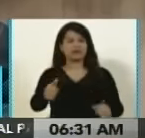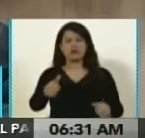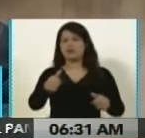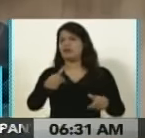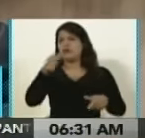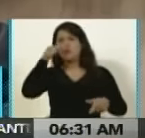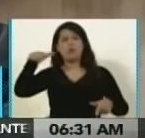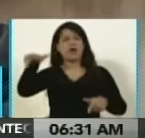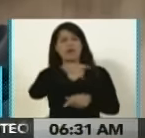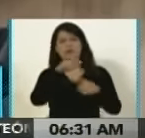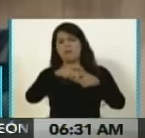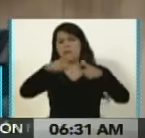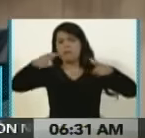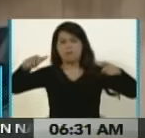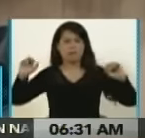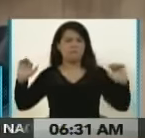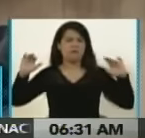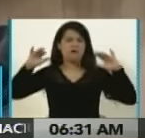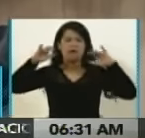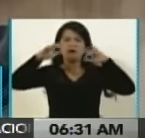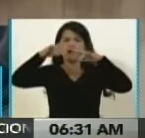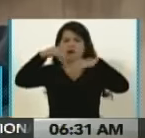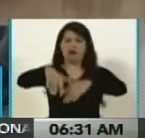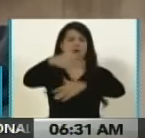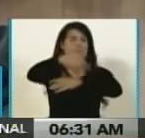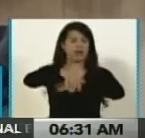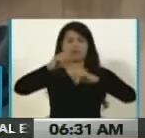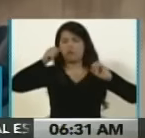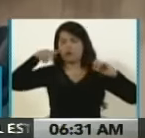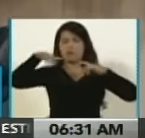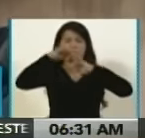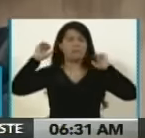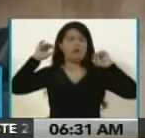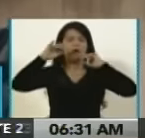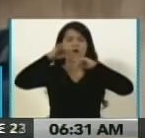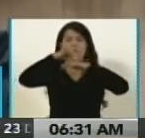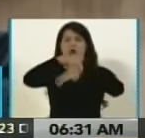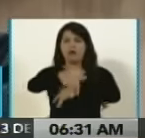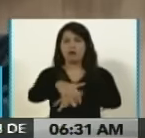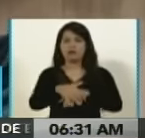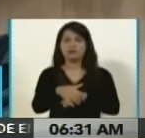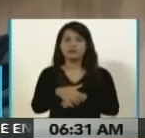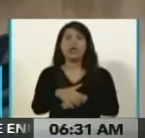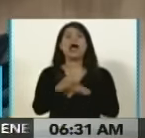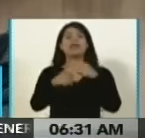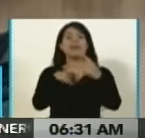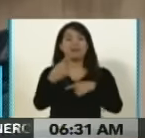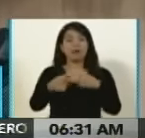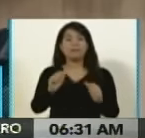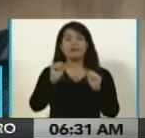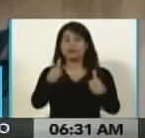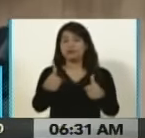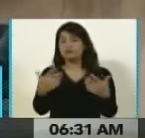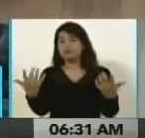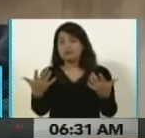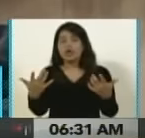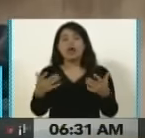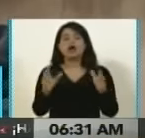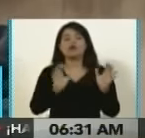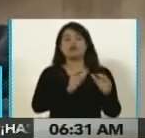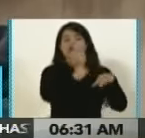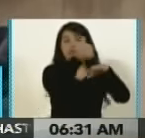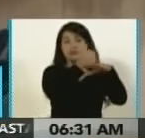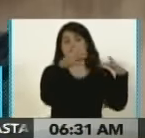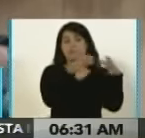¿no? Y el pueblo se lanza a la calle y surge un conflicto entre lo que es la dirección